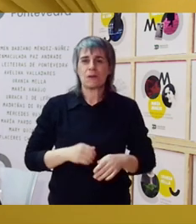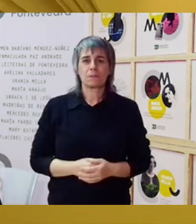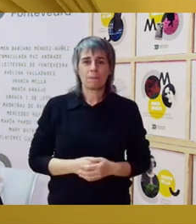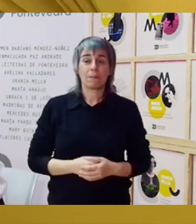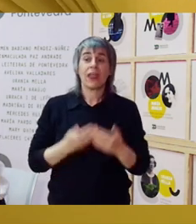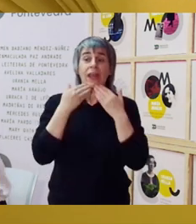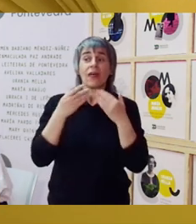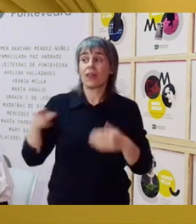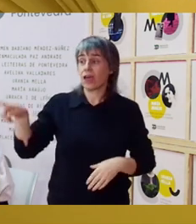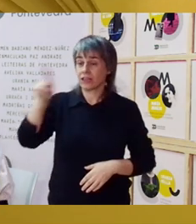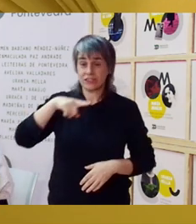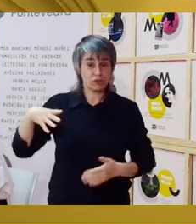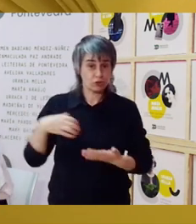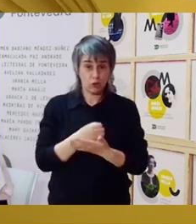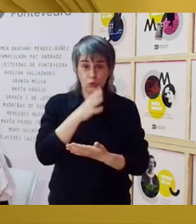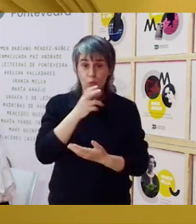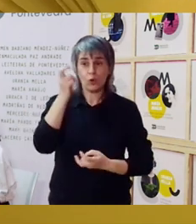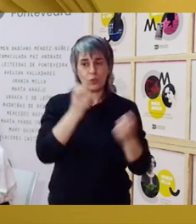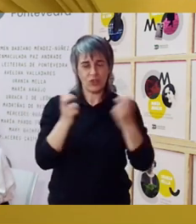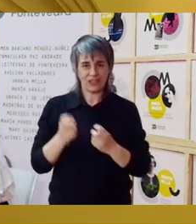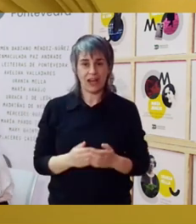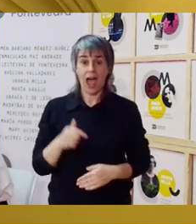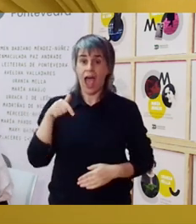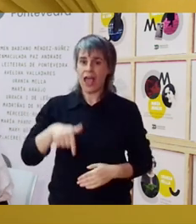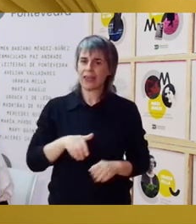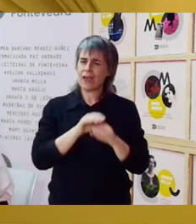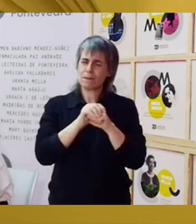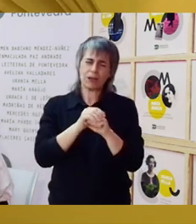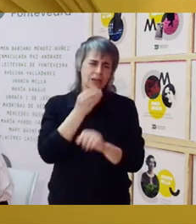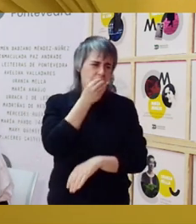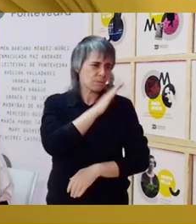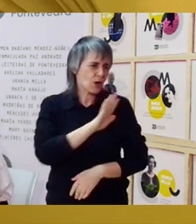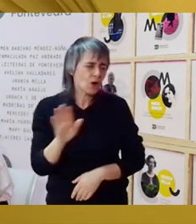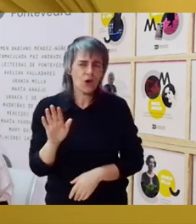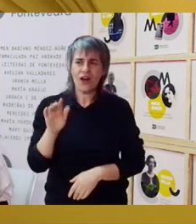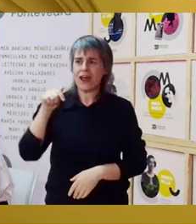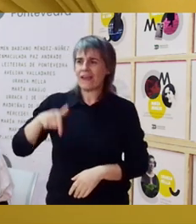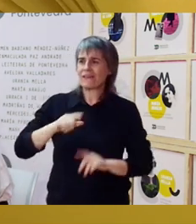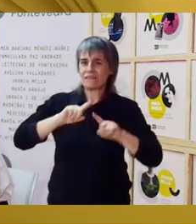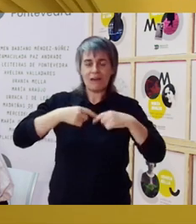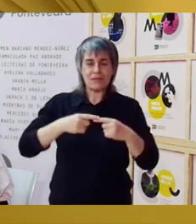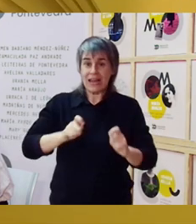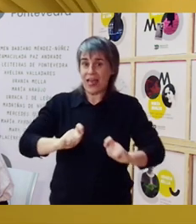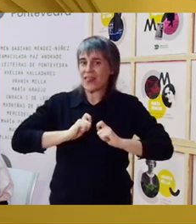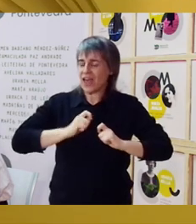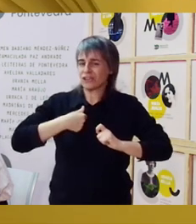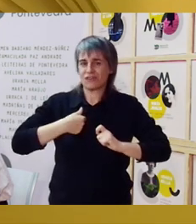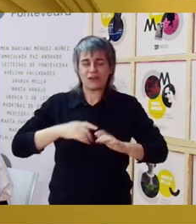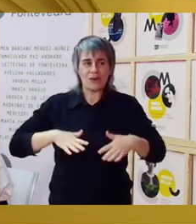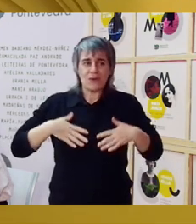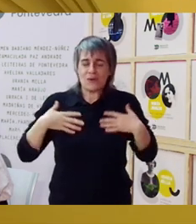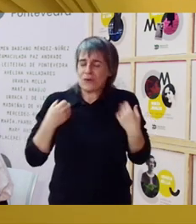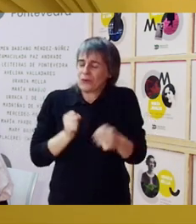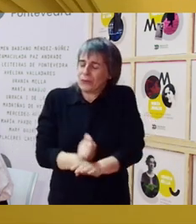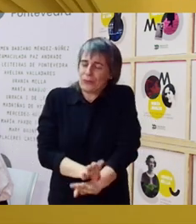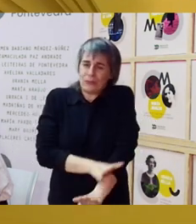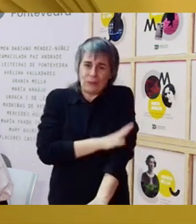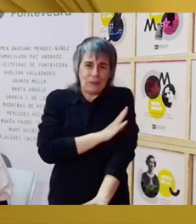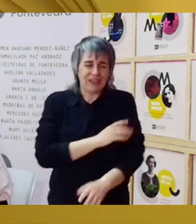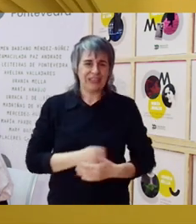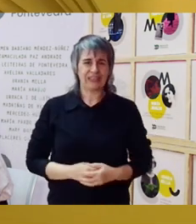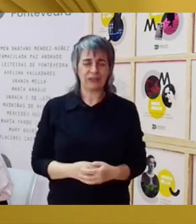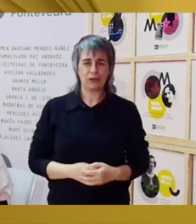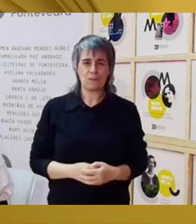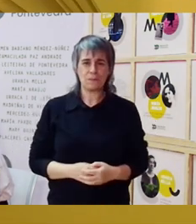vir. Teño aquí as mellores amigas, teño a familia, e estou moi emocionada de que estedes aquí. Vale?